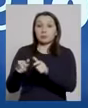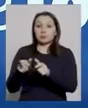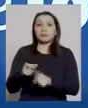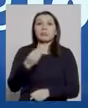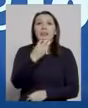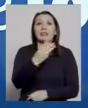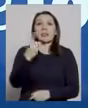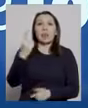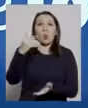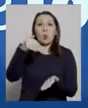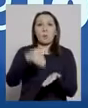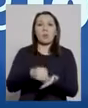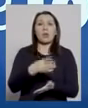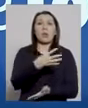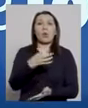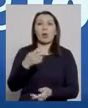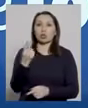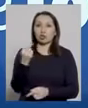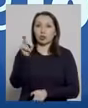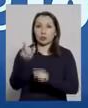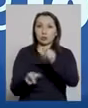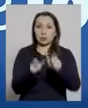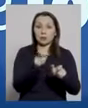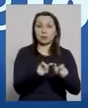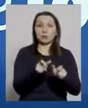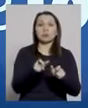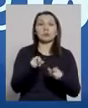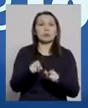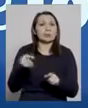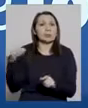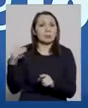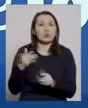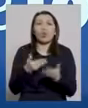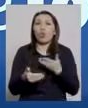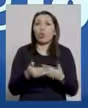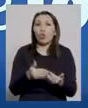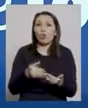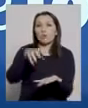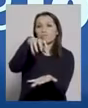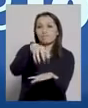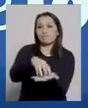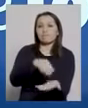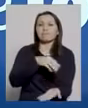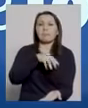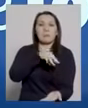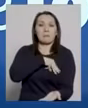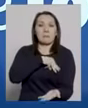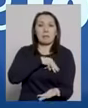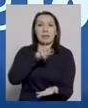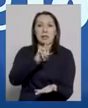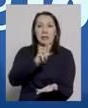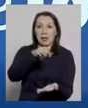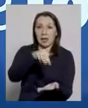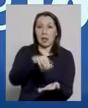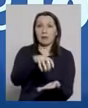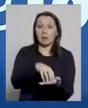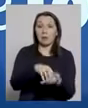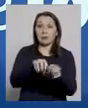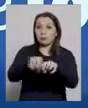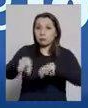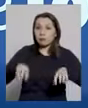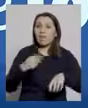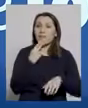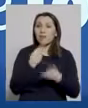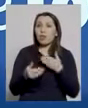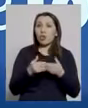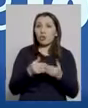son 31.412 y son casos que fundamentalmente se encuentran en la región metropolitana y que se distribuyen, y esto es importante